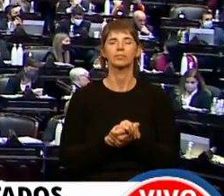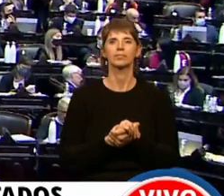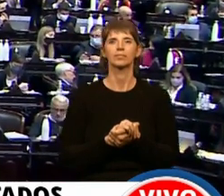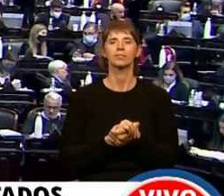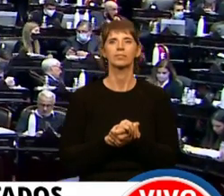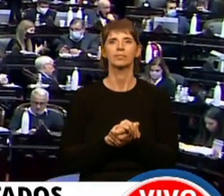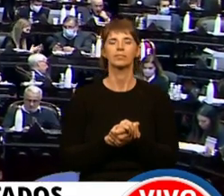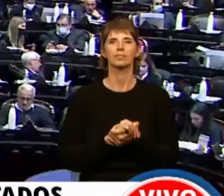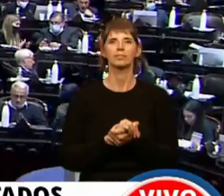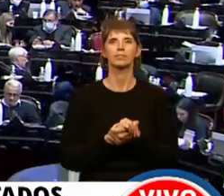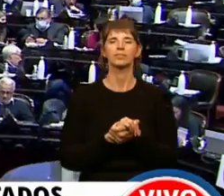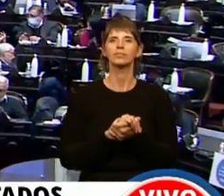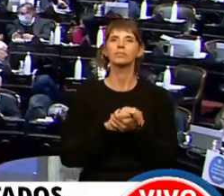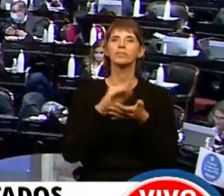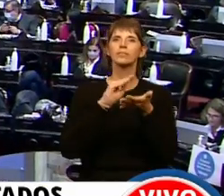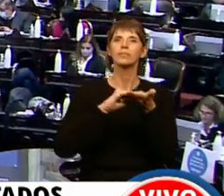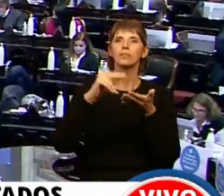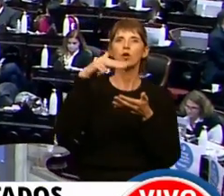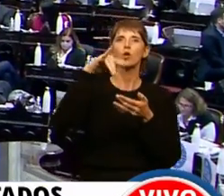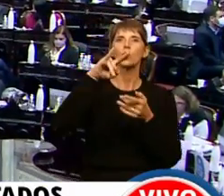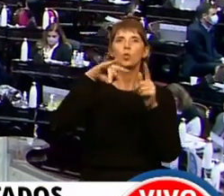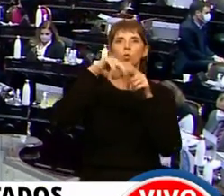diputado jose carlos núñez